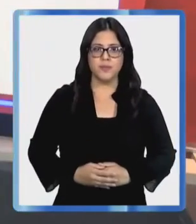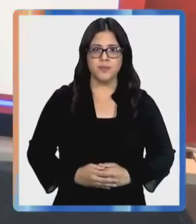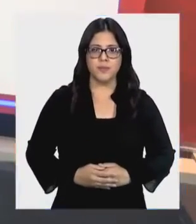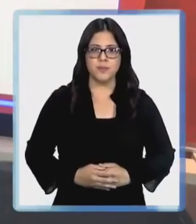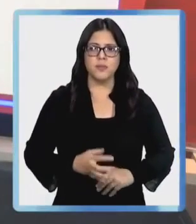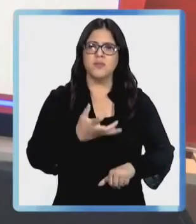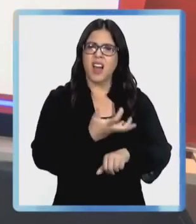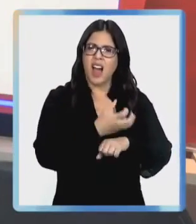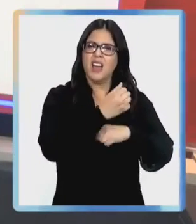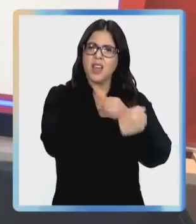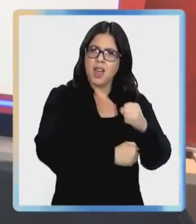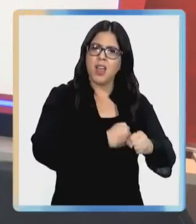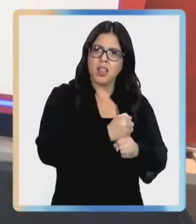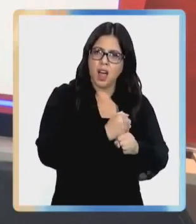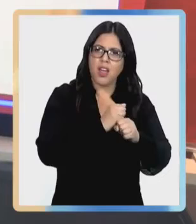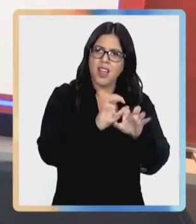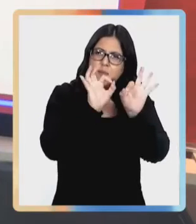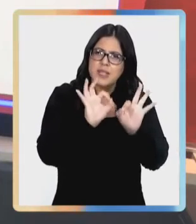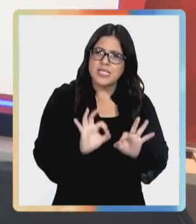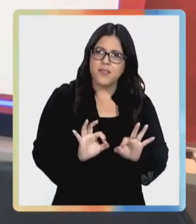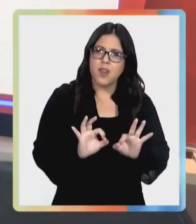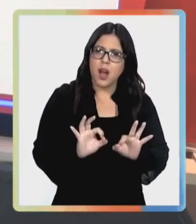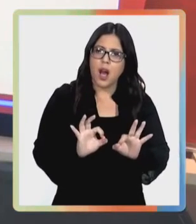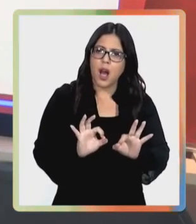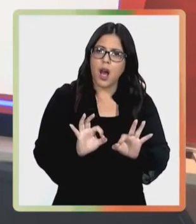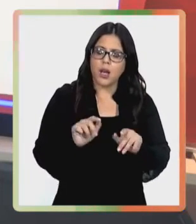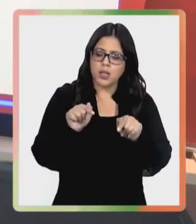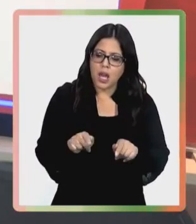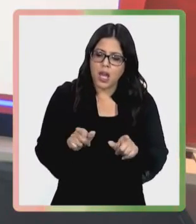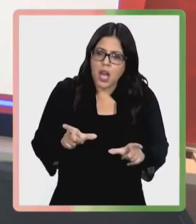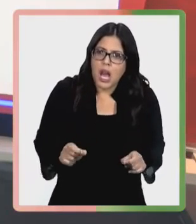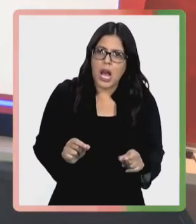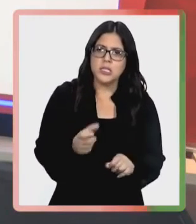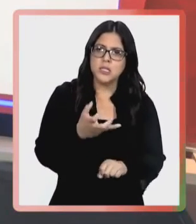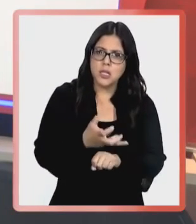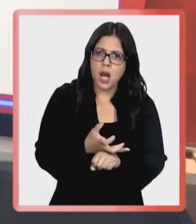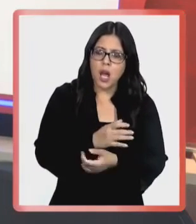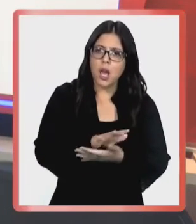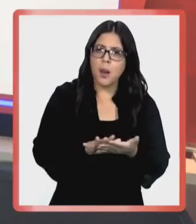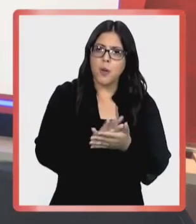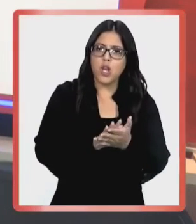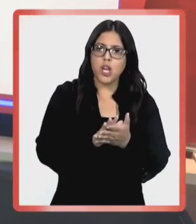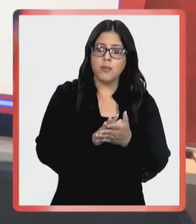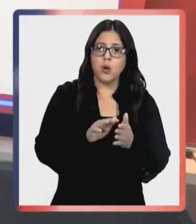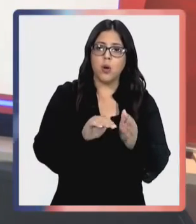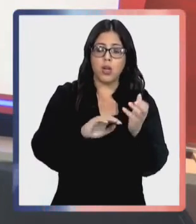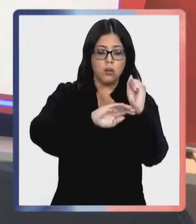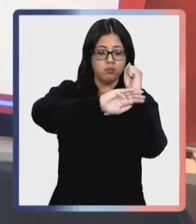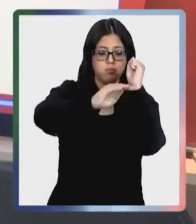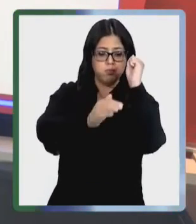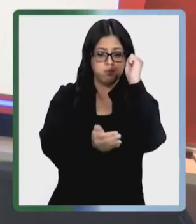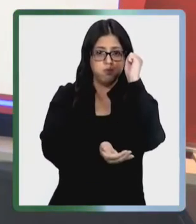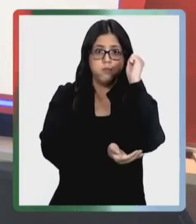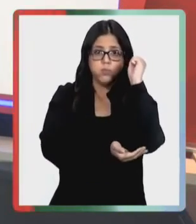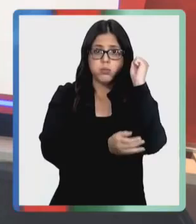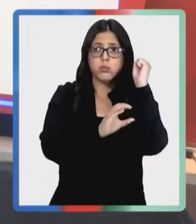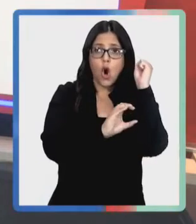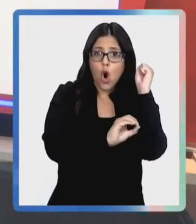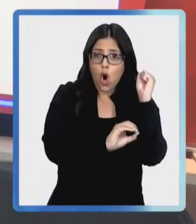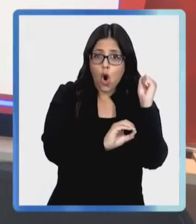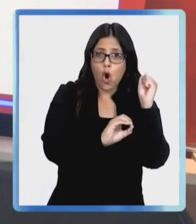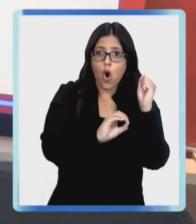edad específica en la que pueden aparecer estos tipos de cáncer? Ya sea dentro del vientre materno o ya más con 2